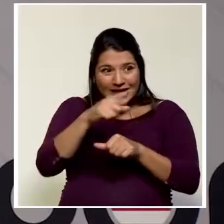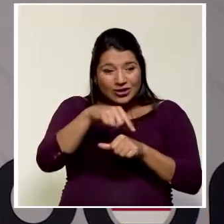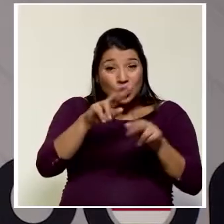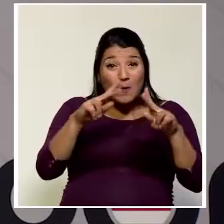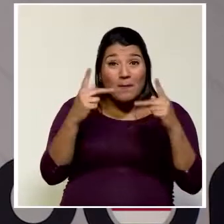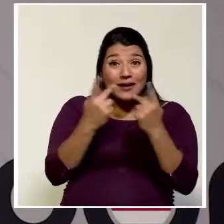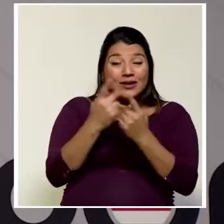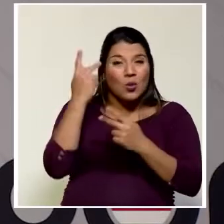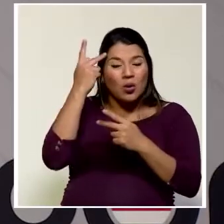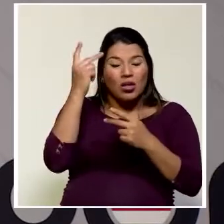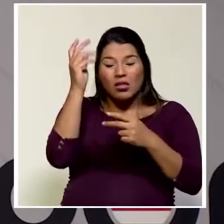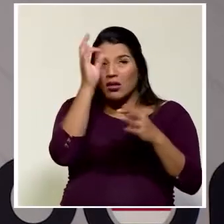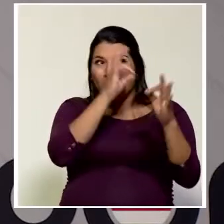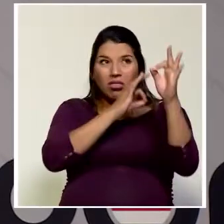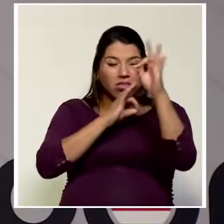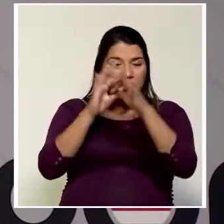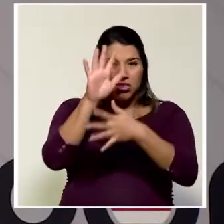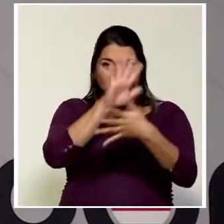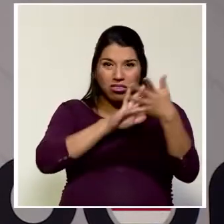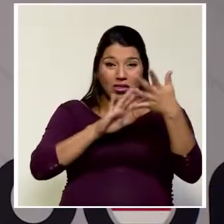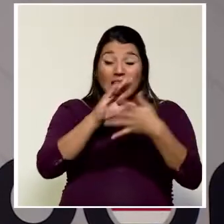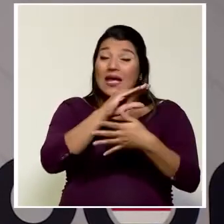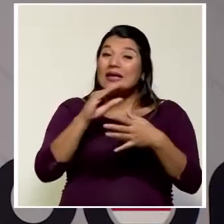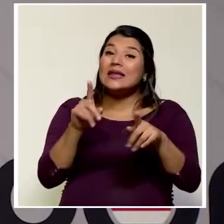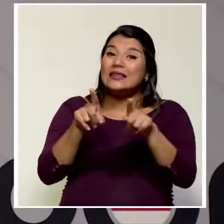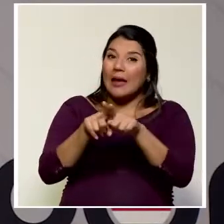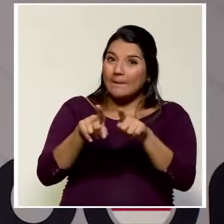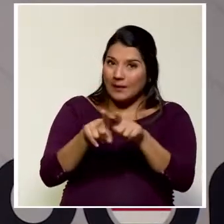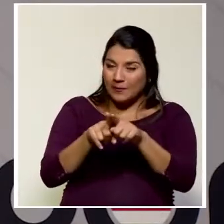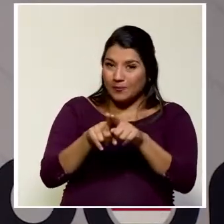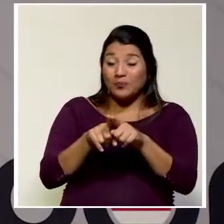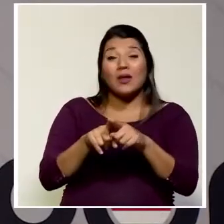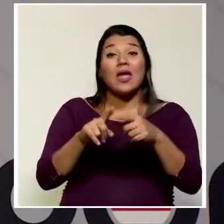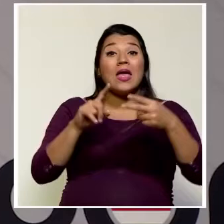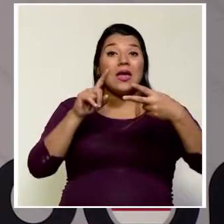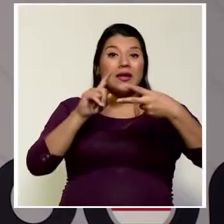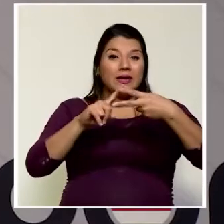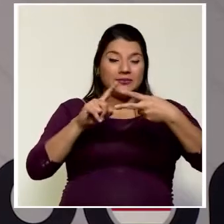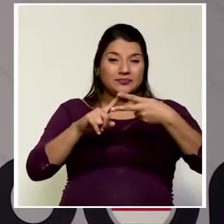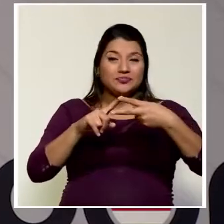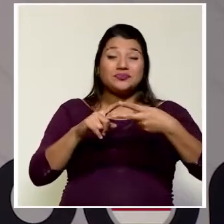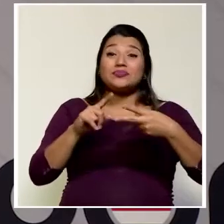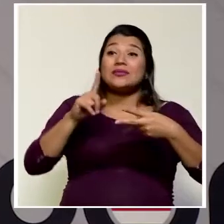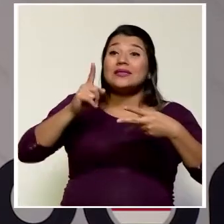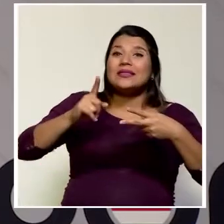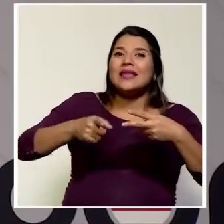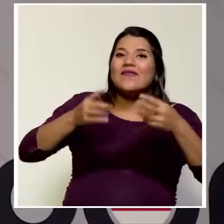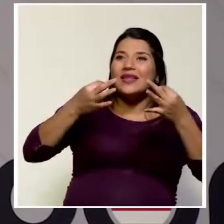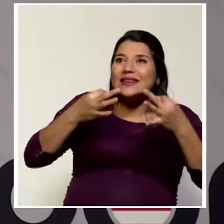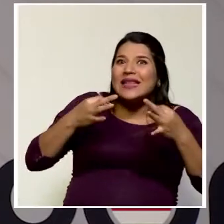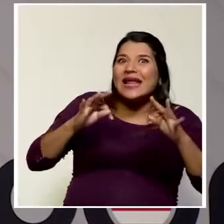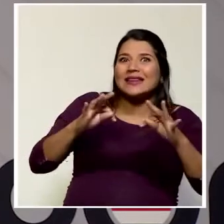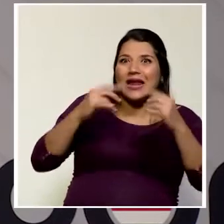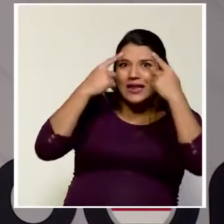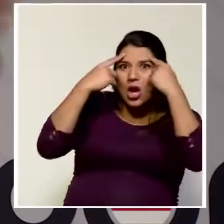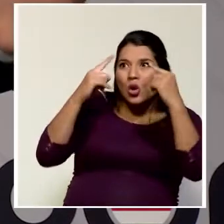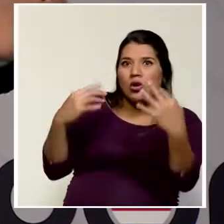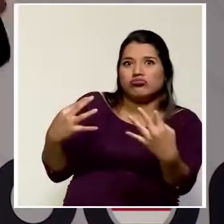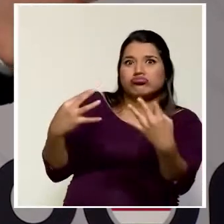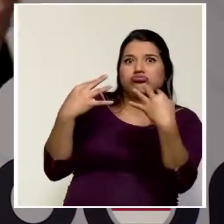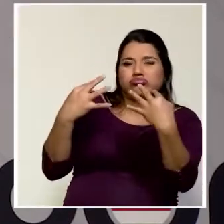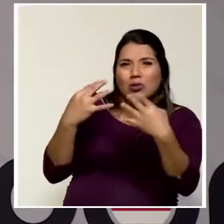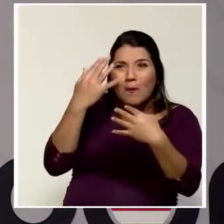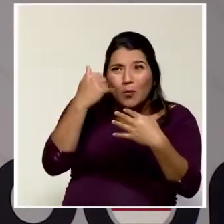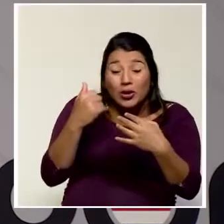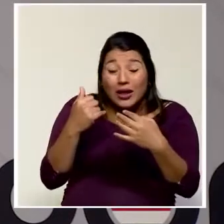realmente, y se juntan con otros dos fenómenos importantes. El primero de ellos es tratar de ganar notoriedad. Ante una parrilla,